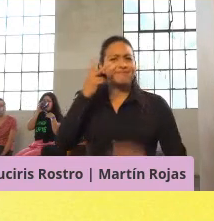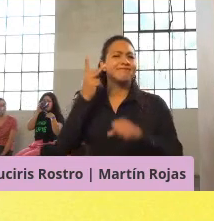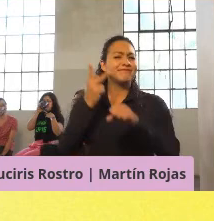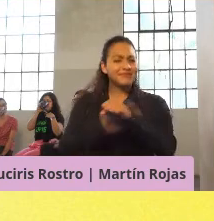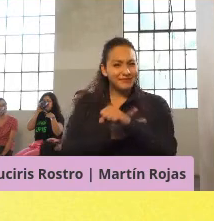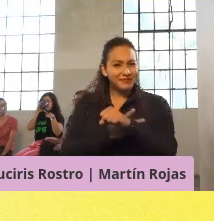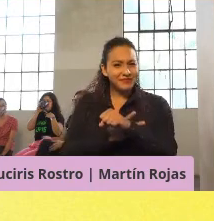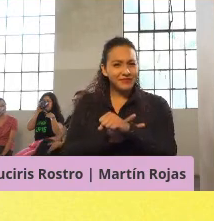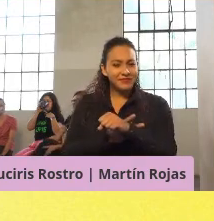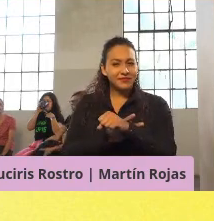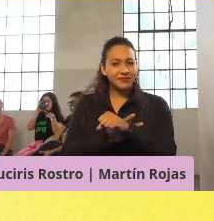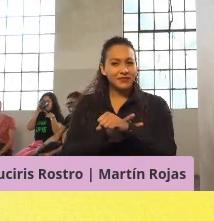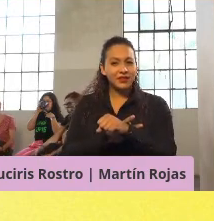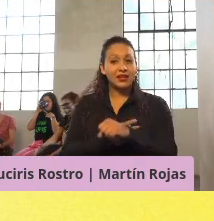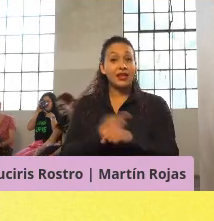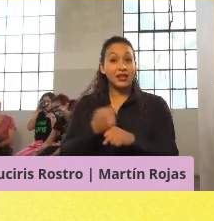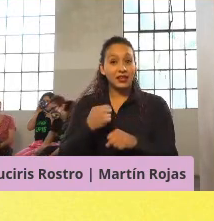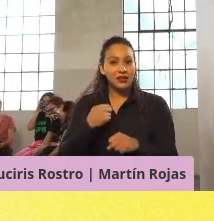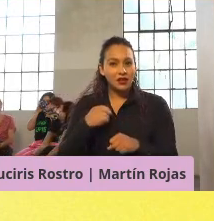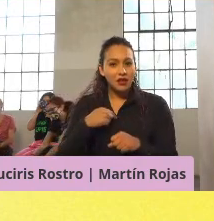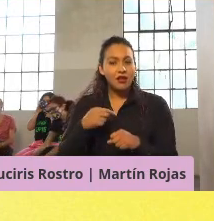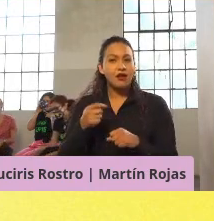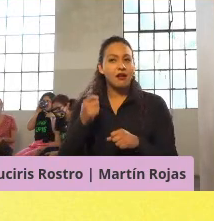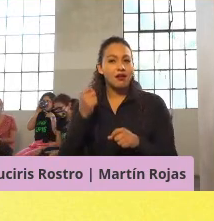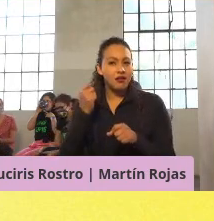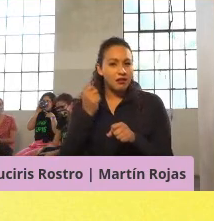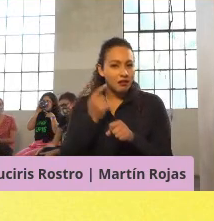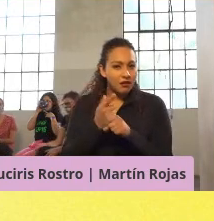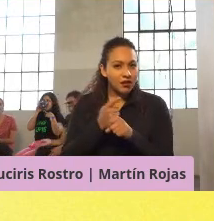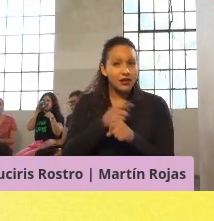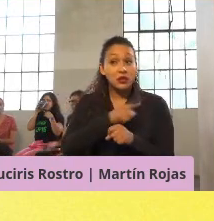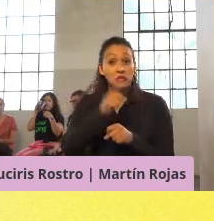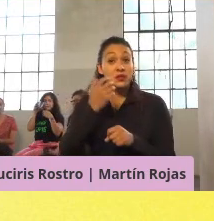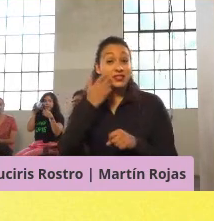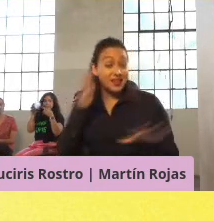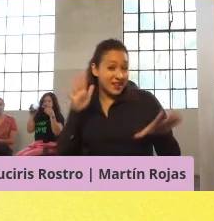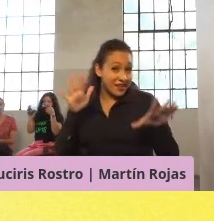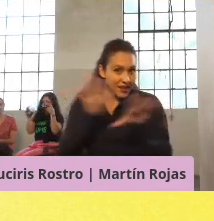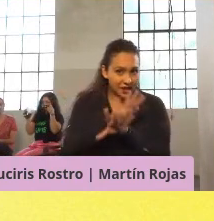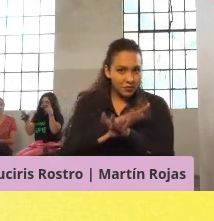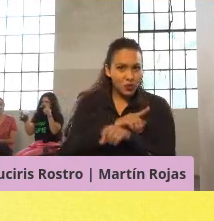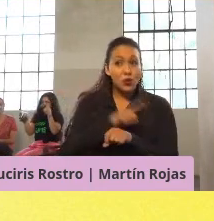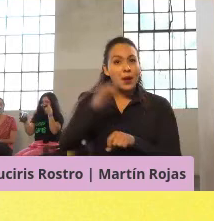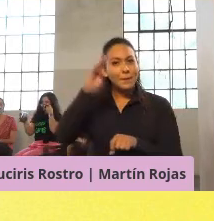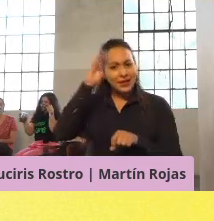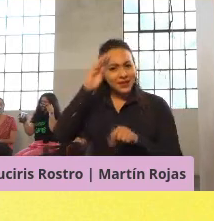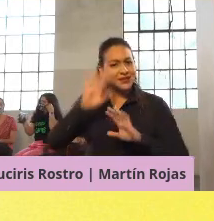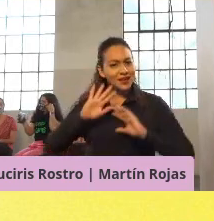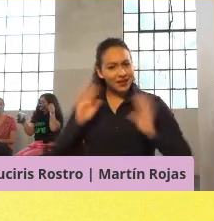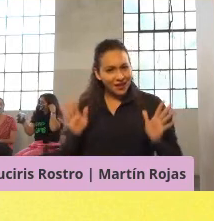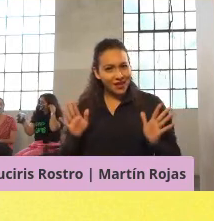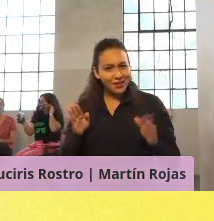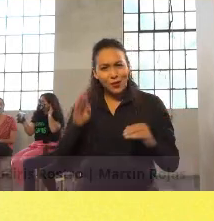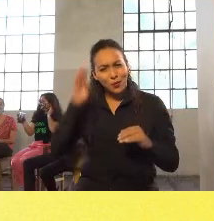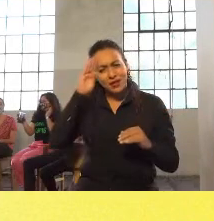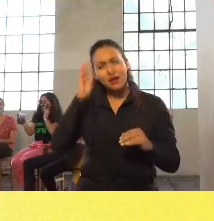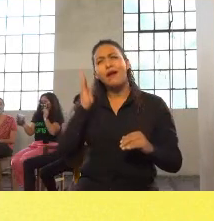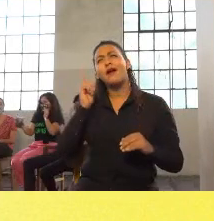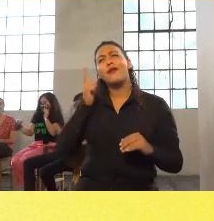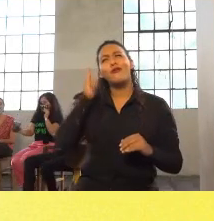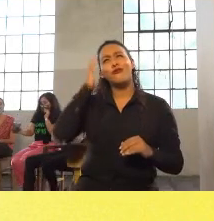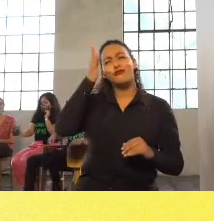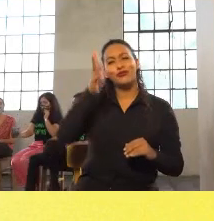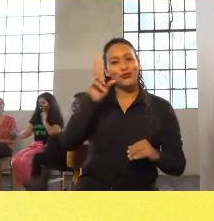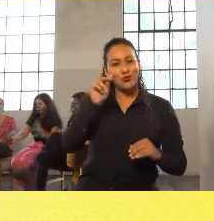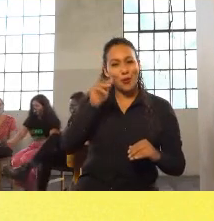que está guiando mis próximas acciones es, si quieres ver un cambio, actúa como si ese cambio ya hubiese sucedido, y en función de eso es que he tenido mis